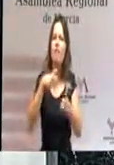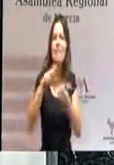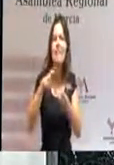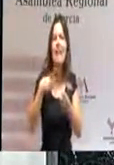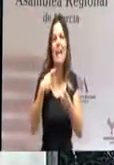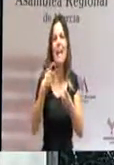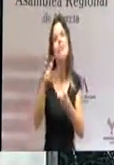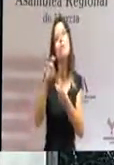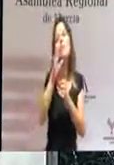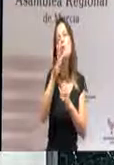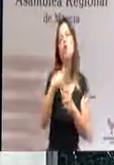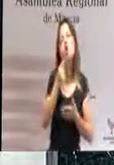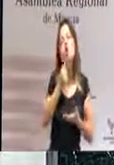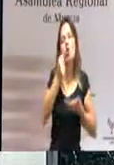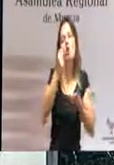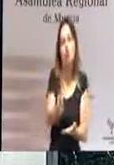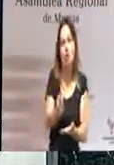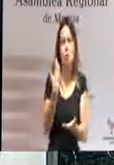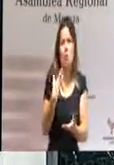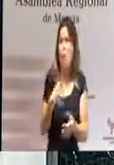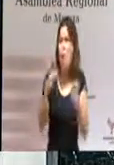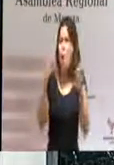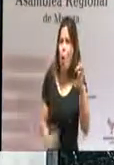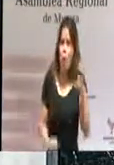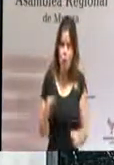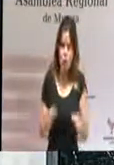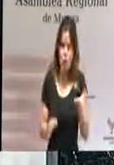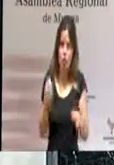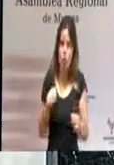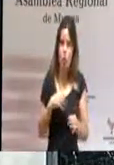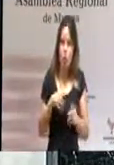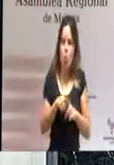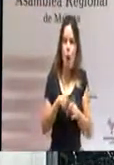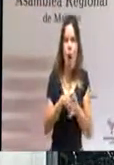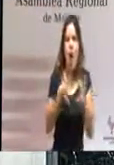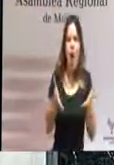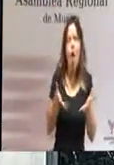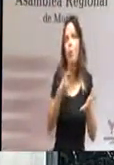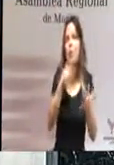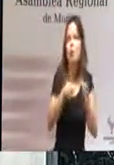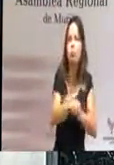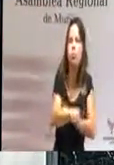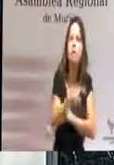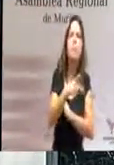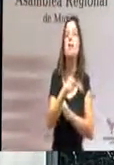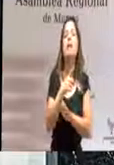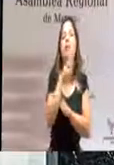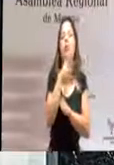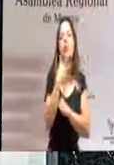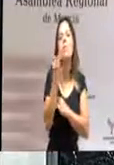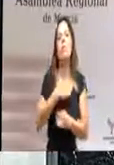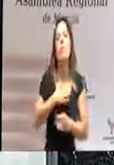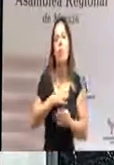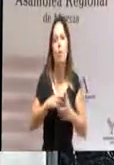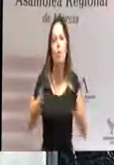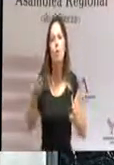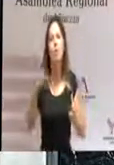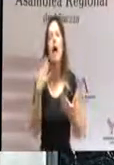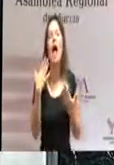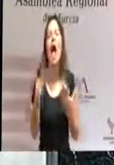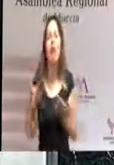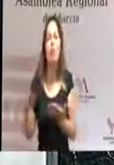sobre sucesiones que sea justa, que acentúe la progresividad, especialmente sobre los grandes patrimonios, y alivie a los